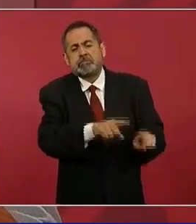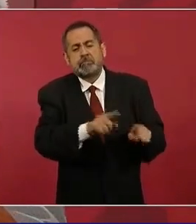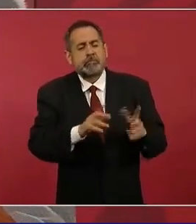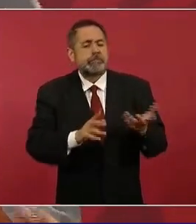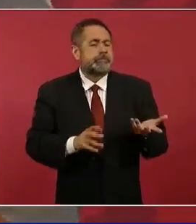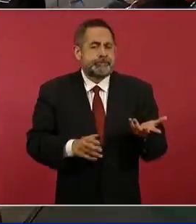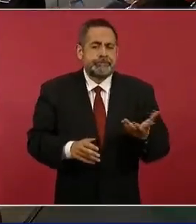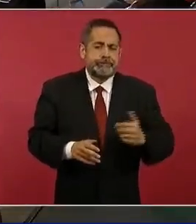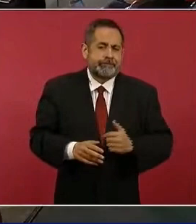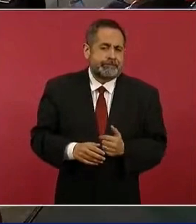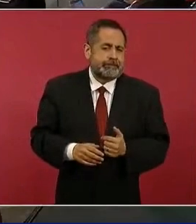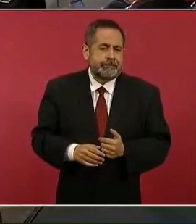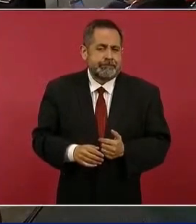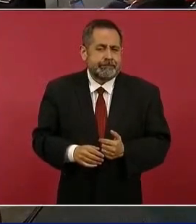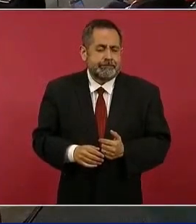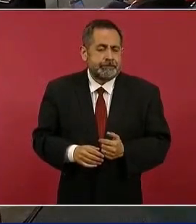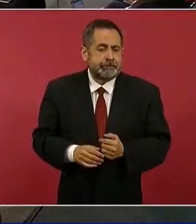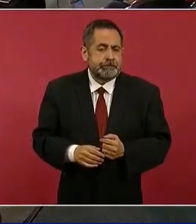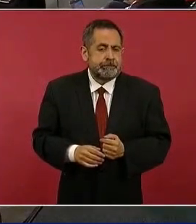muy